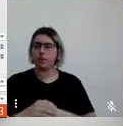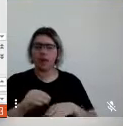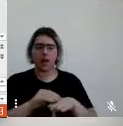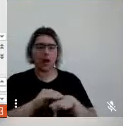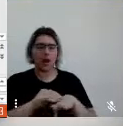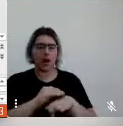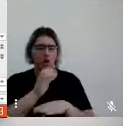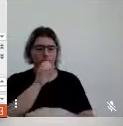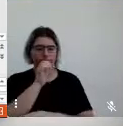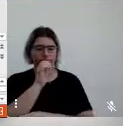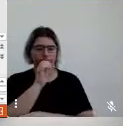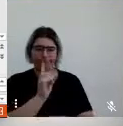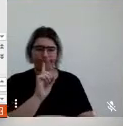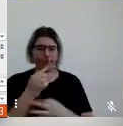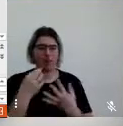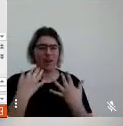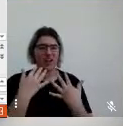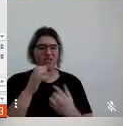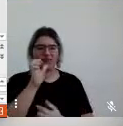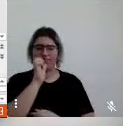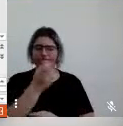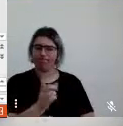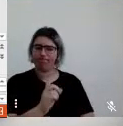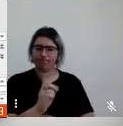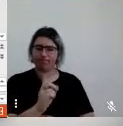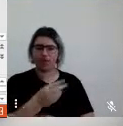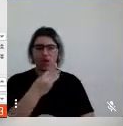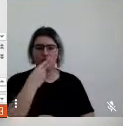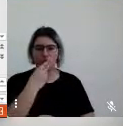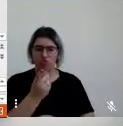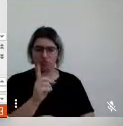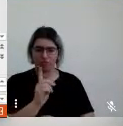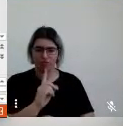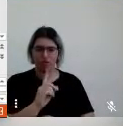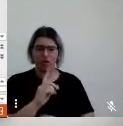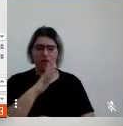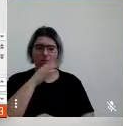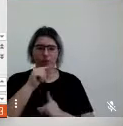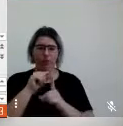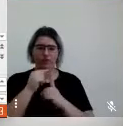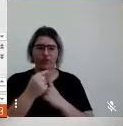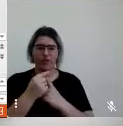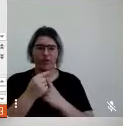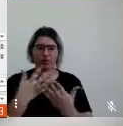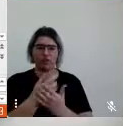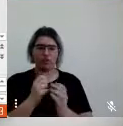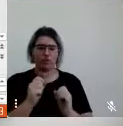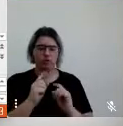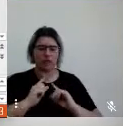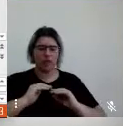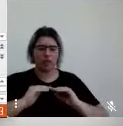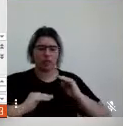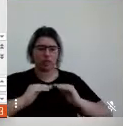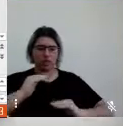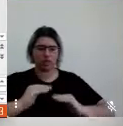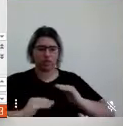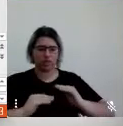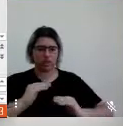los refrescos, no fumar, porque todos estos factores también van a desequilibrar esa relación.